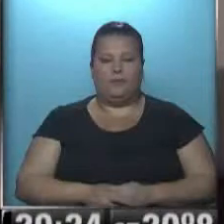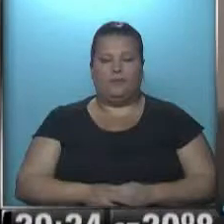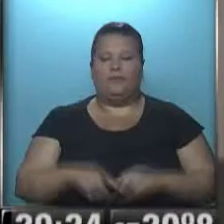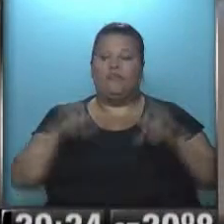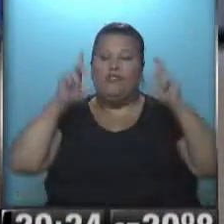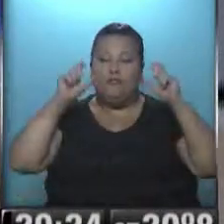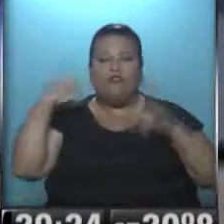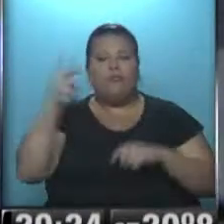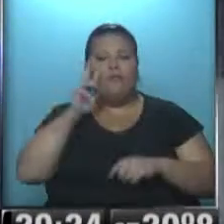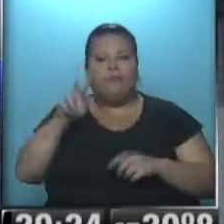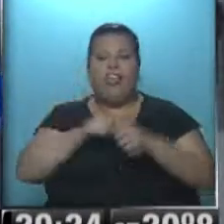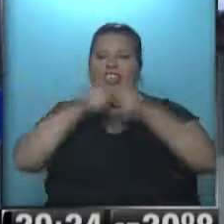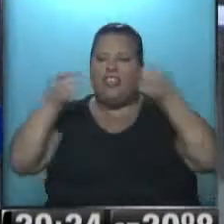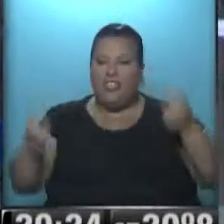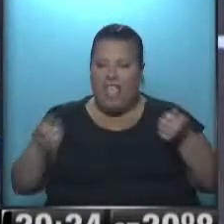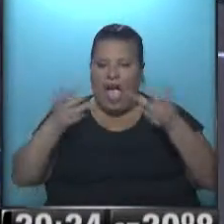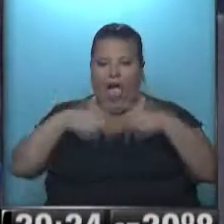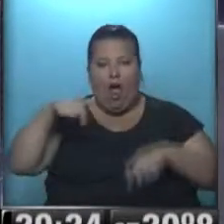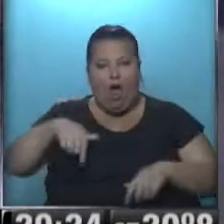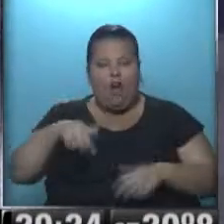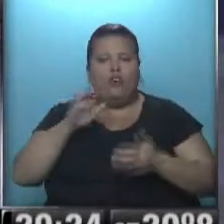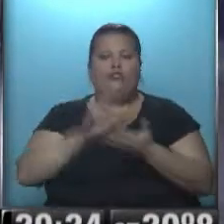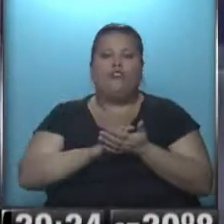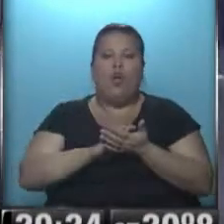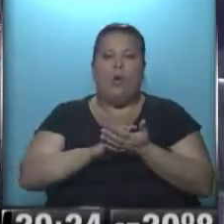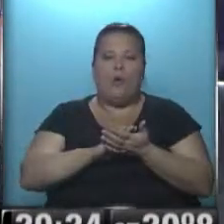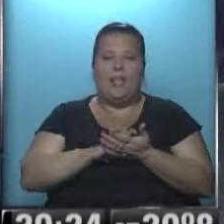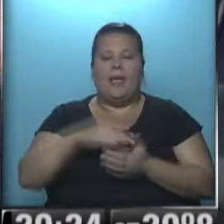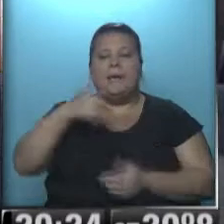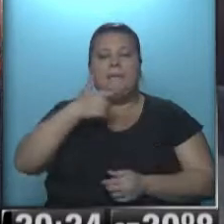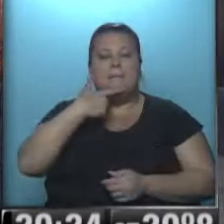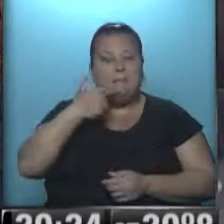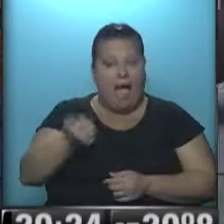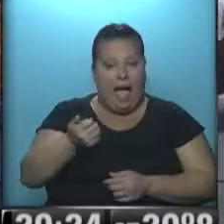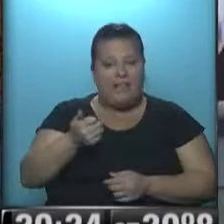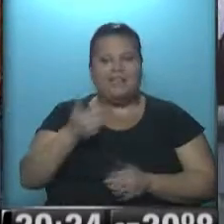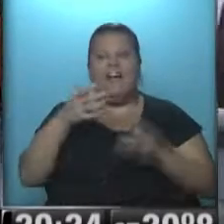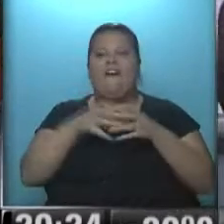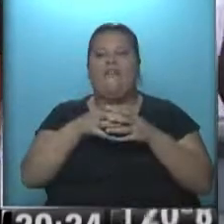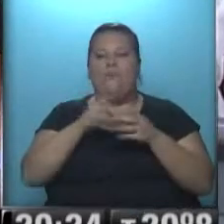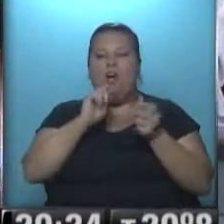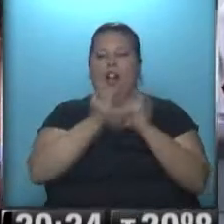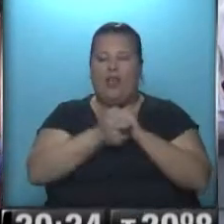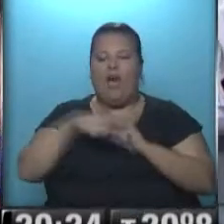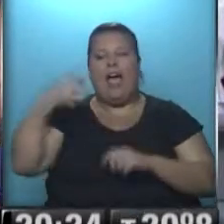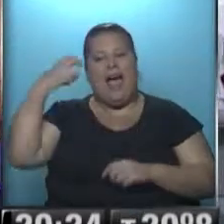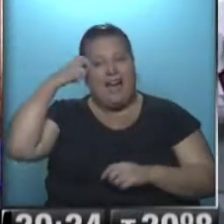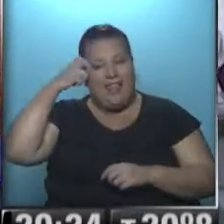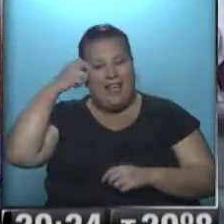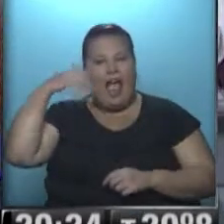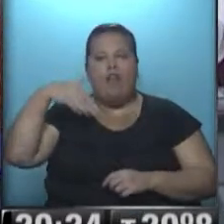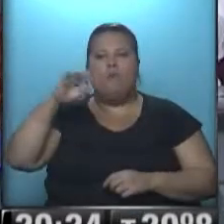La foto que muchos hemos visto en los diarios de hoy entre Sergio Massa del Frente Renovador y el radical